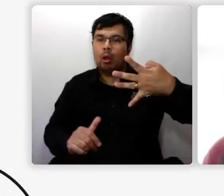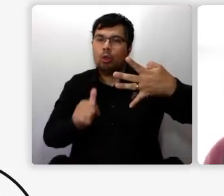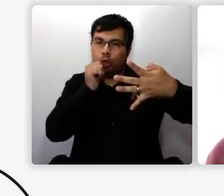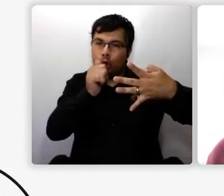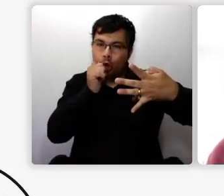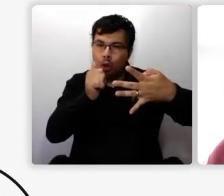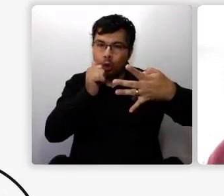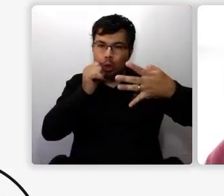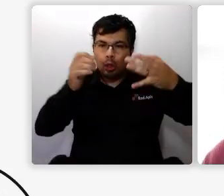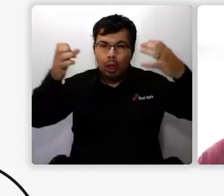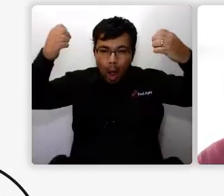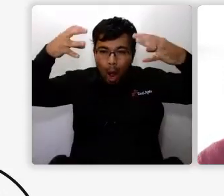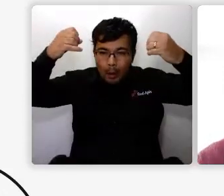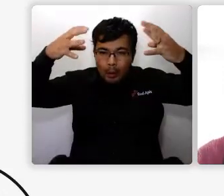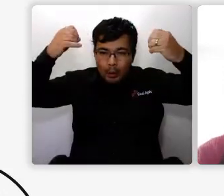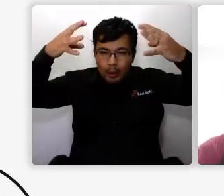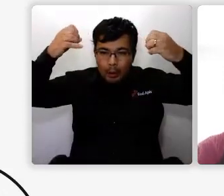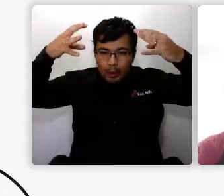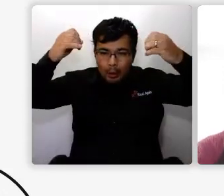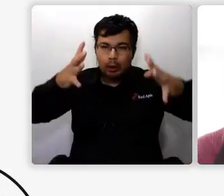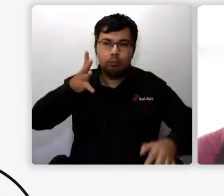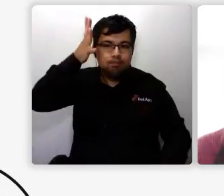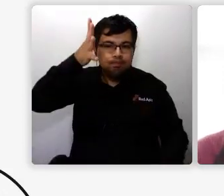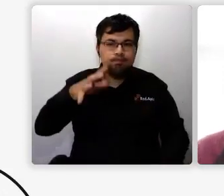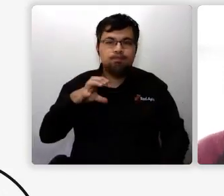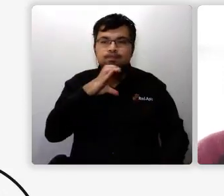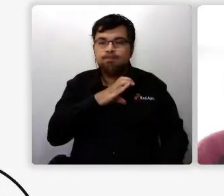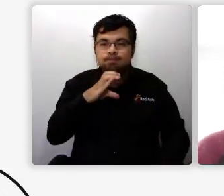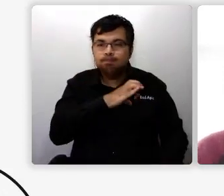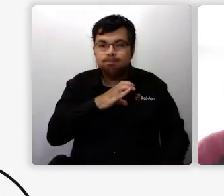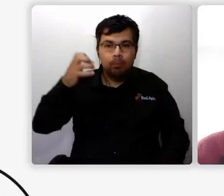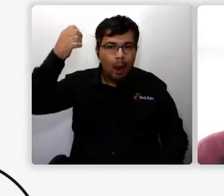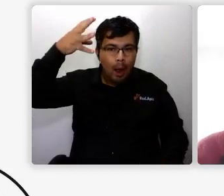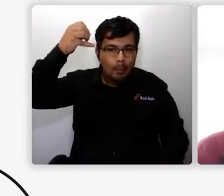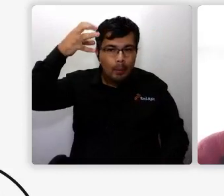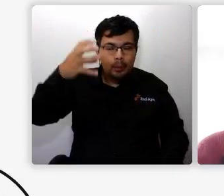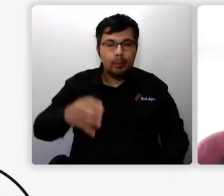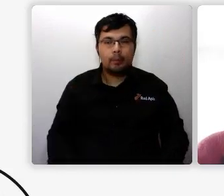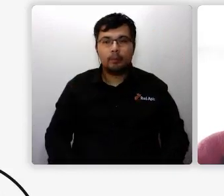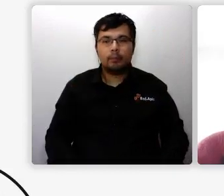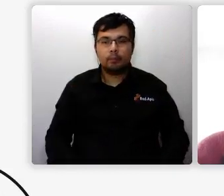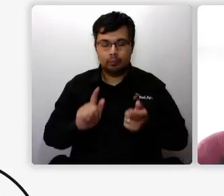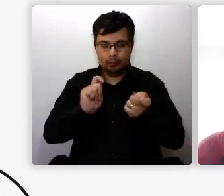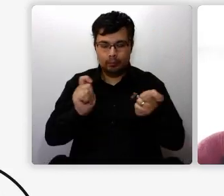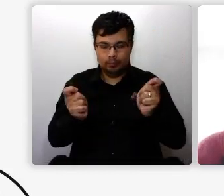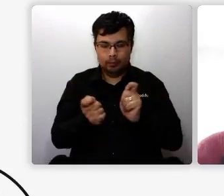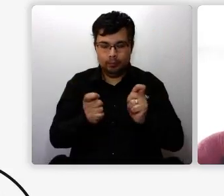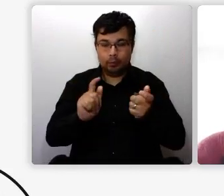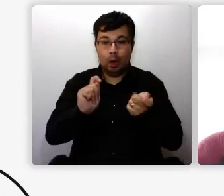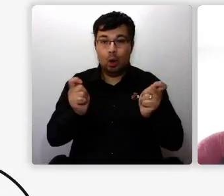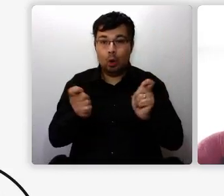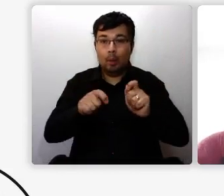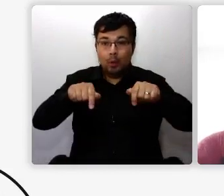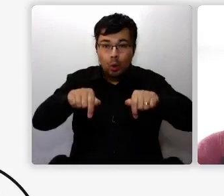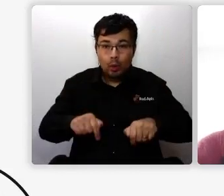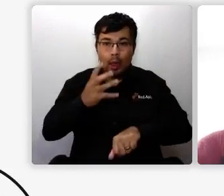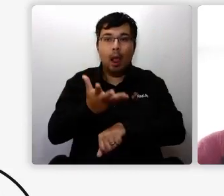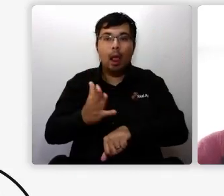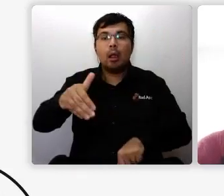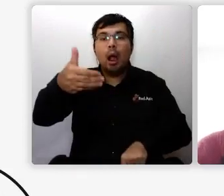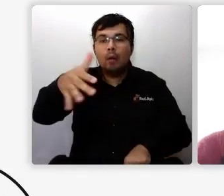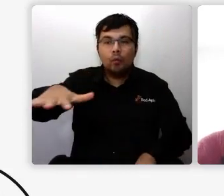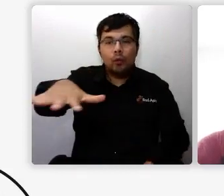estar permanentemente capacitados y adaptados a los cambios que están hoy día en el mercado.